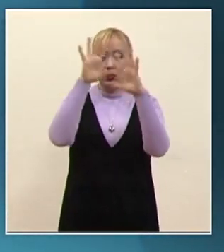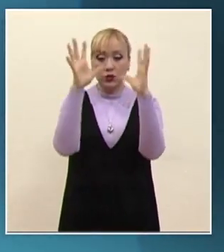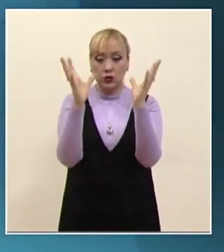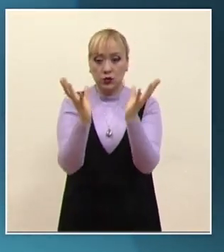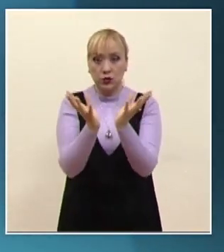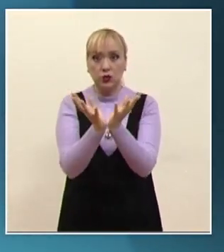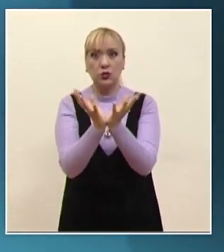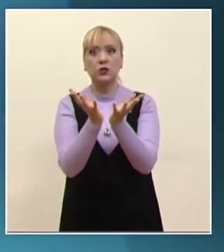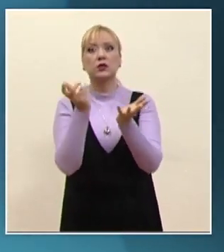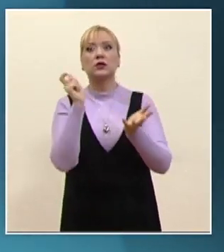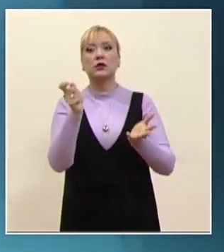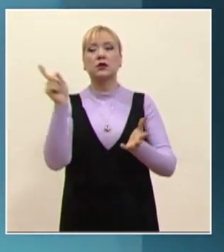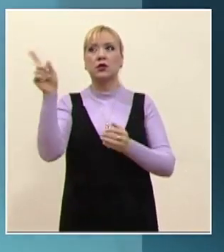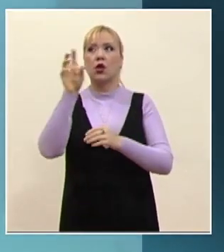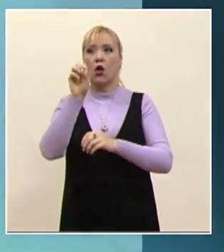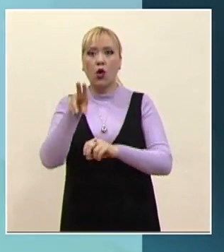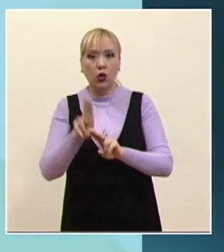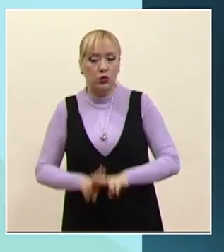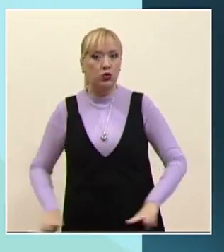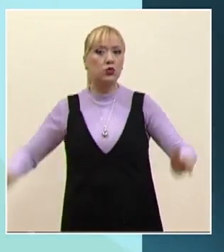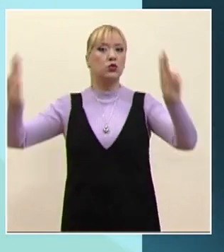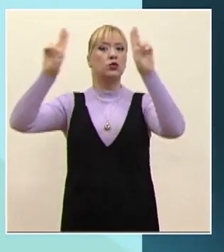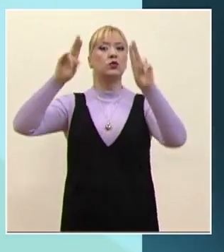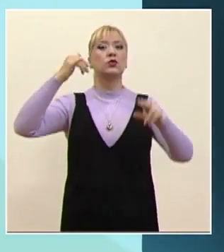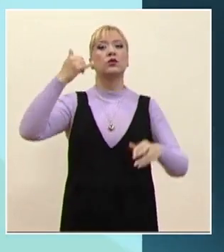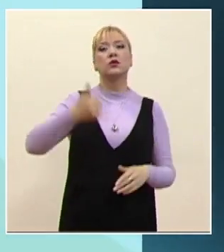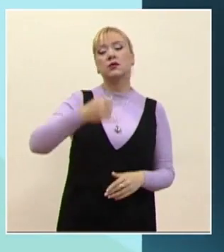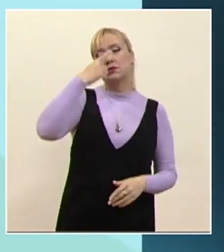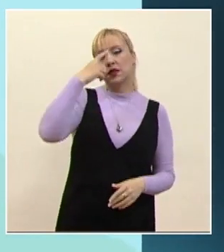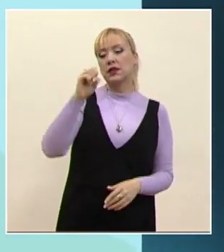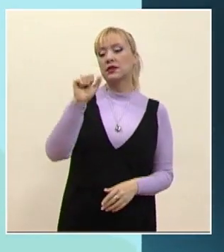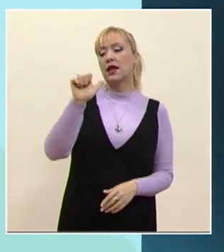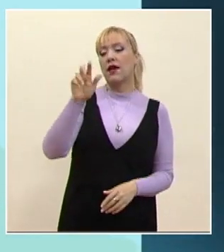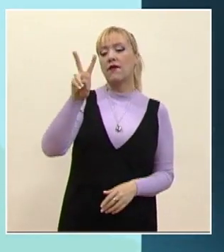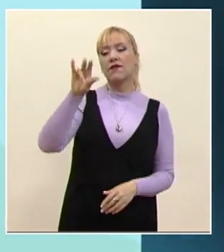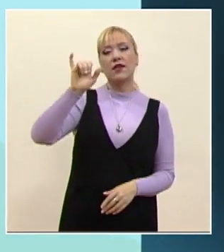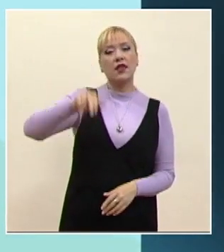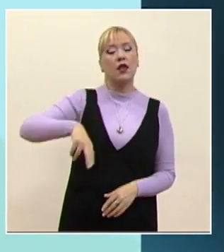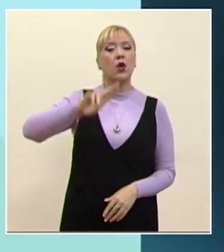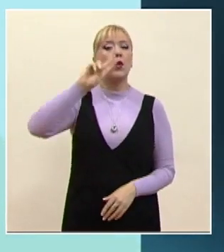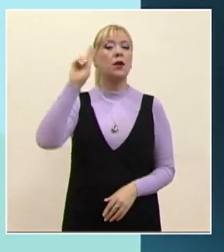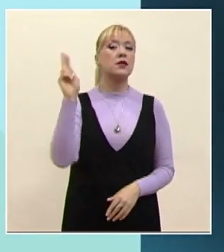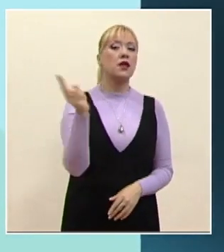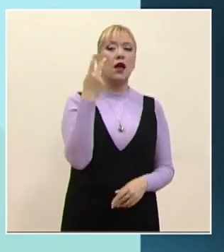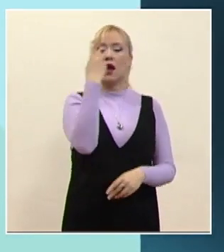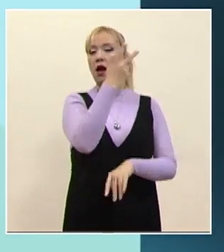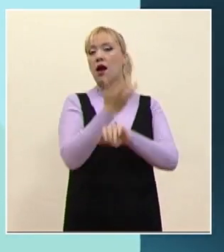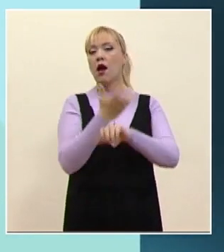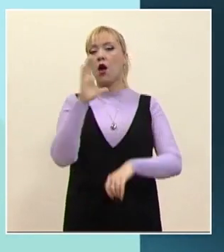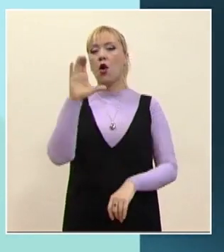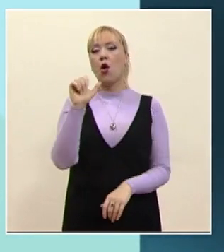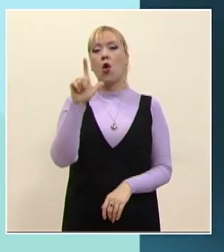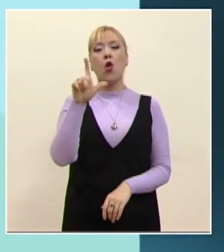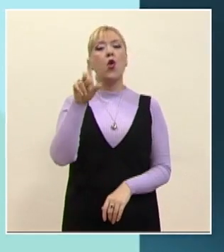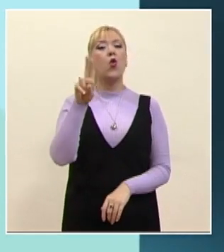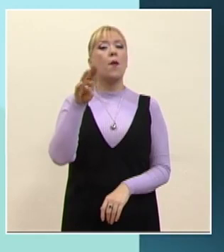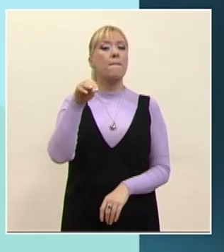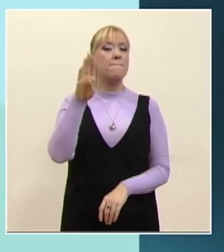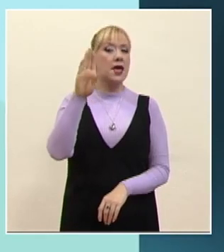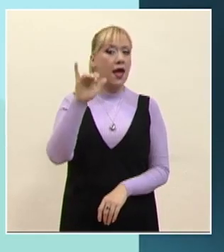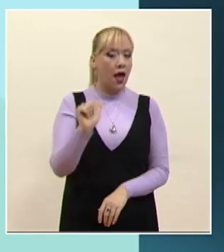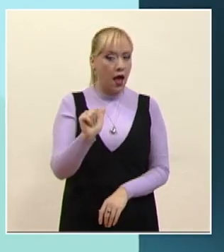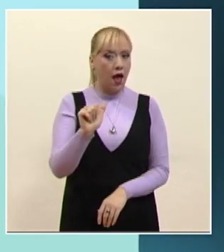Centro Sabin de Derecho del Cambio Climático de la Universidad de Columbia, este miércoles 11 de octubre. En el